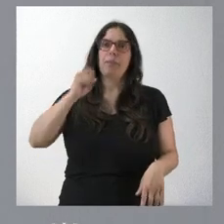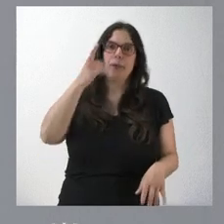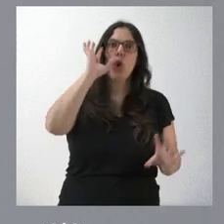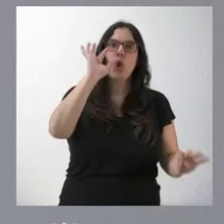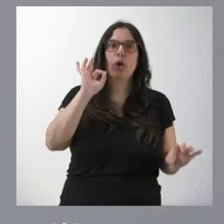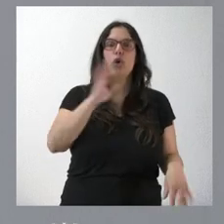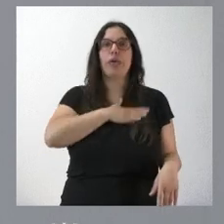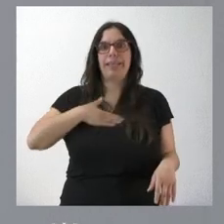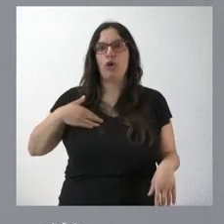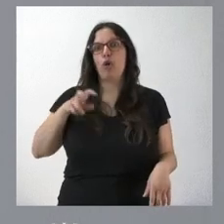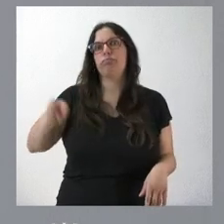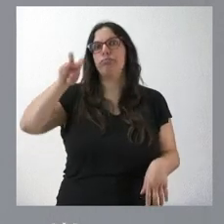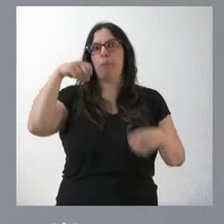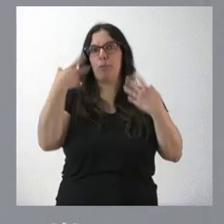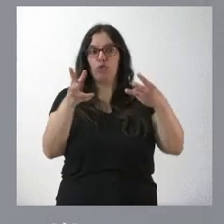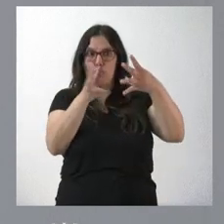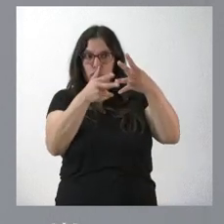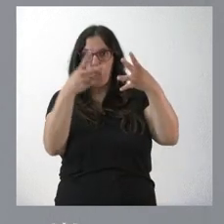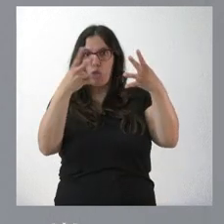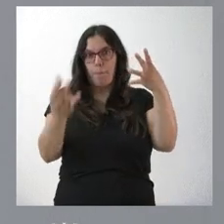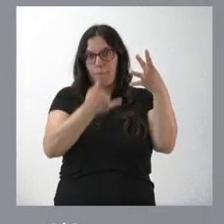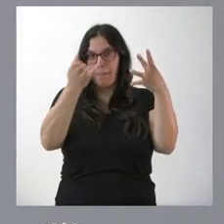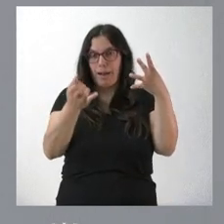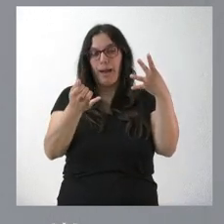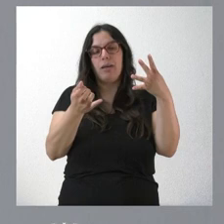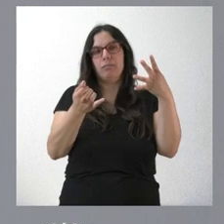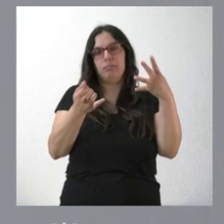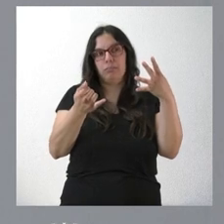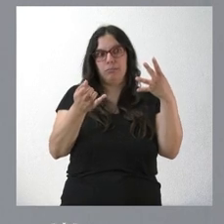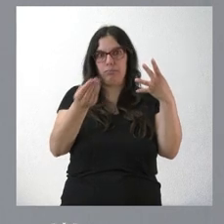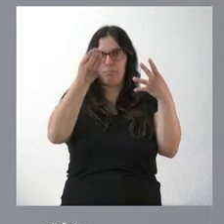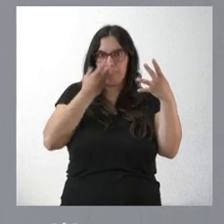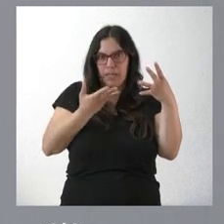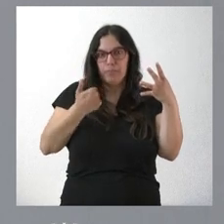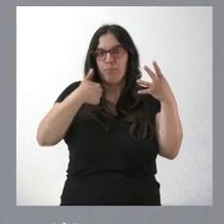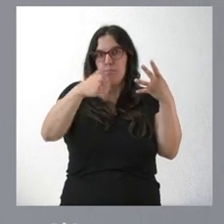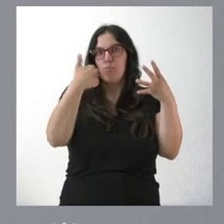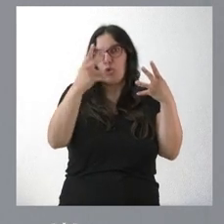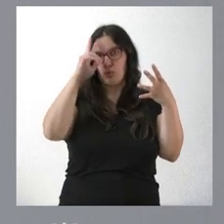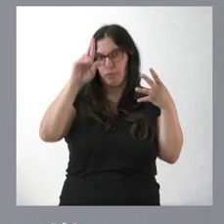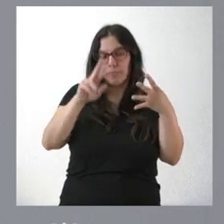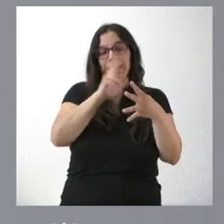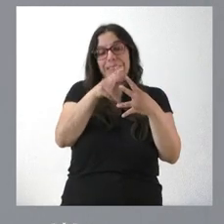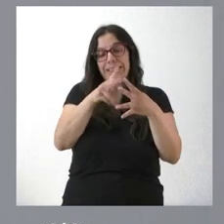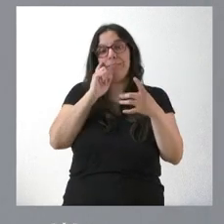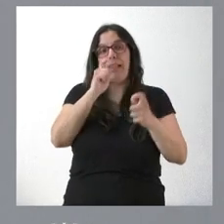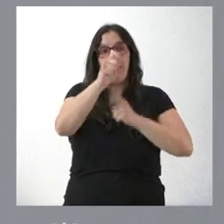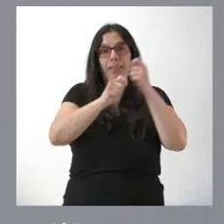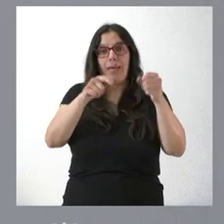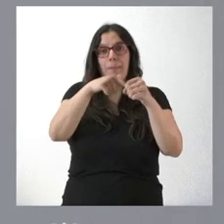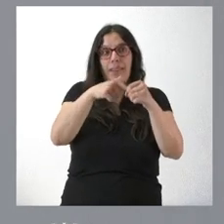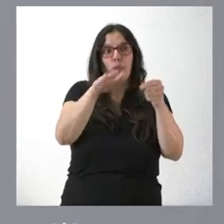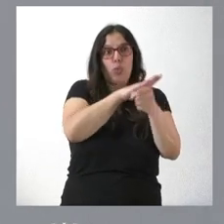la rápida recuperación de estas dos personas que están en este momento de baja por enfermedad, también nuestra vocación es ir dotando alguna plaza más